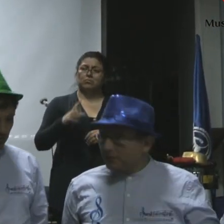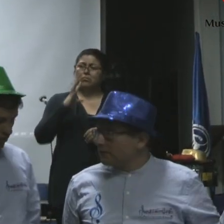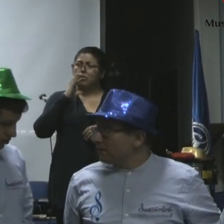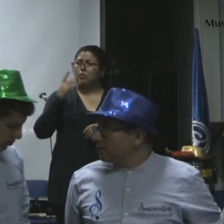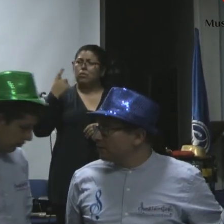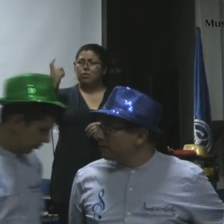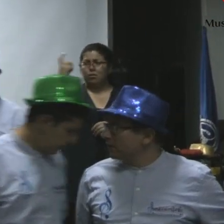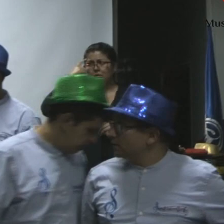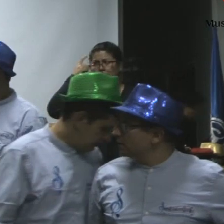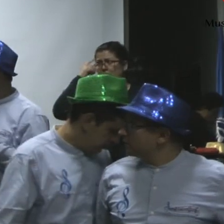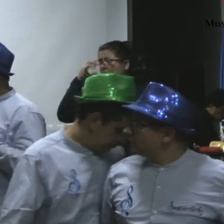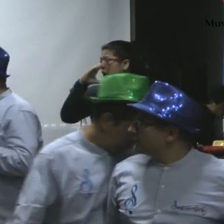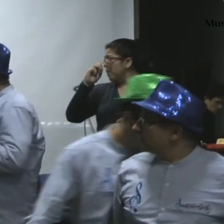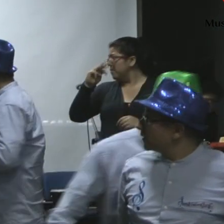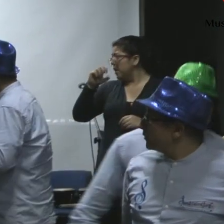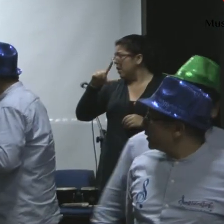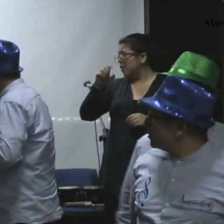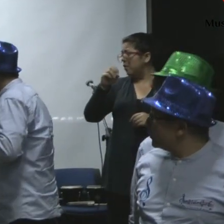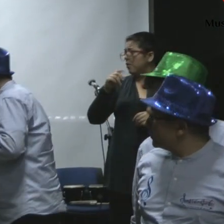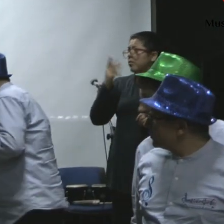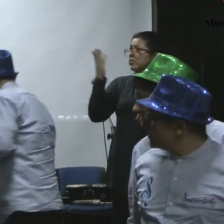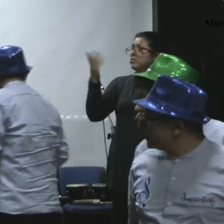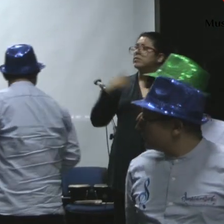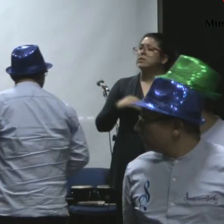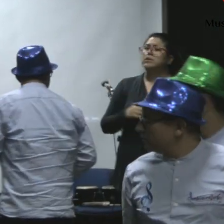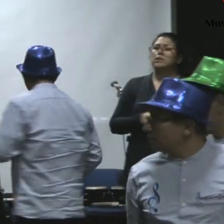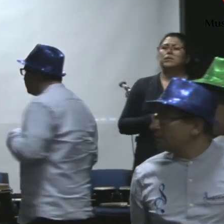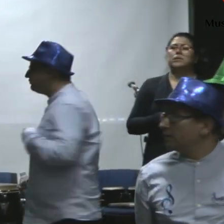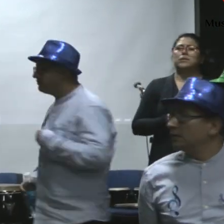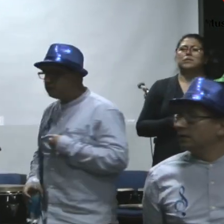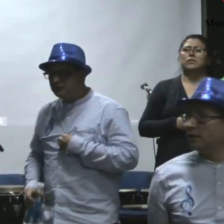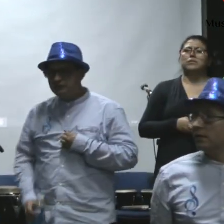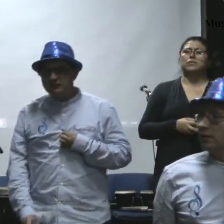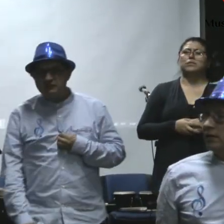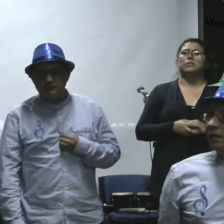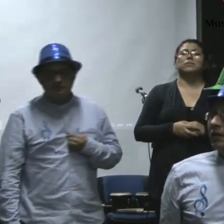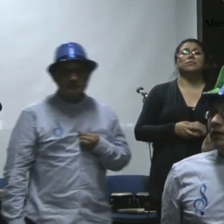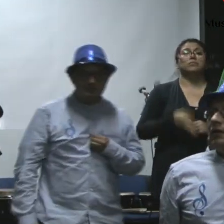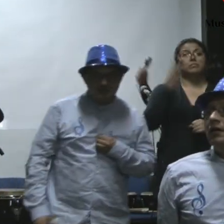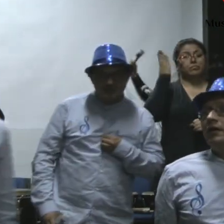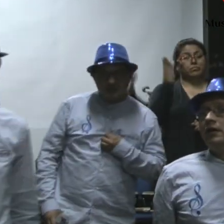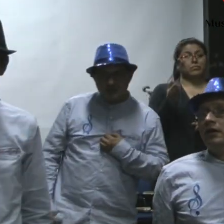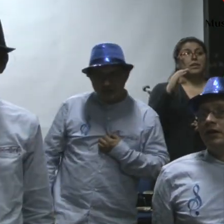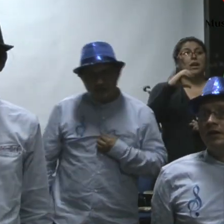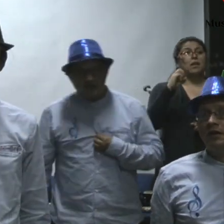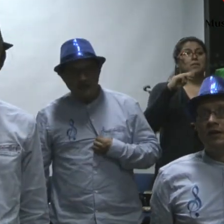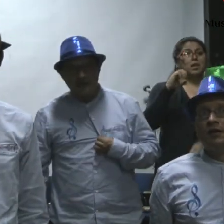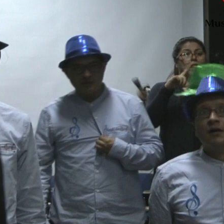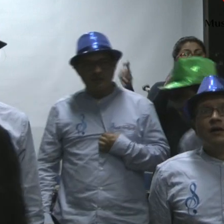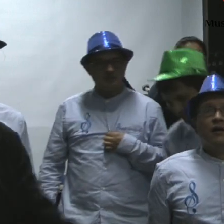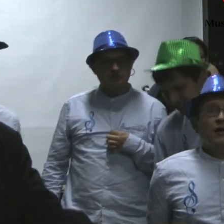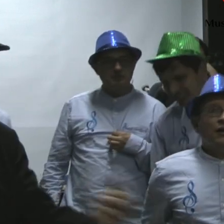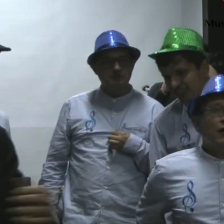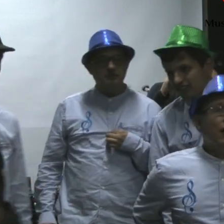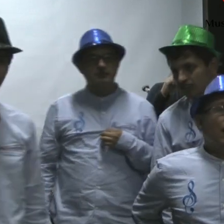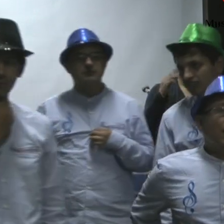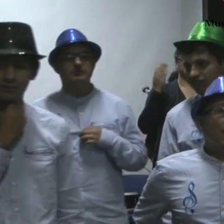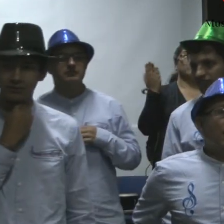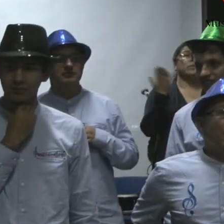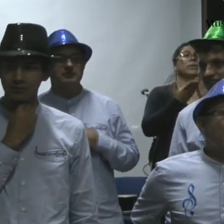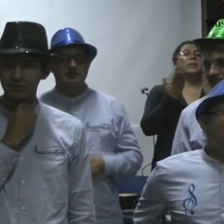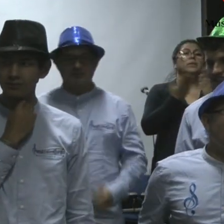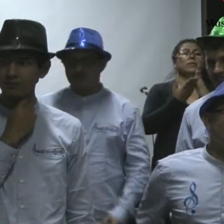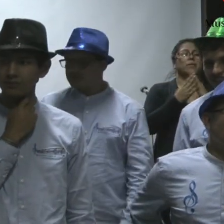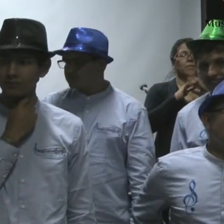genio. Camilo, venga, por favor, venga. Bueno, este caballero, pues él estudia